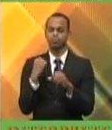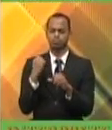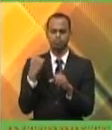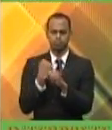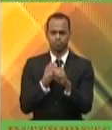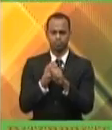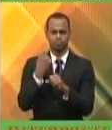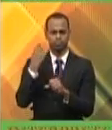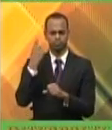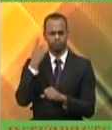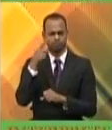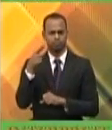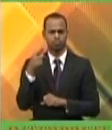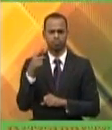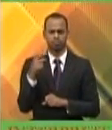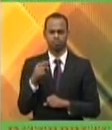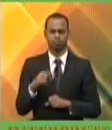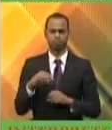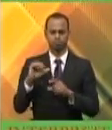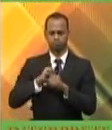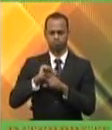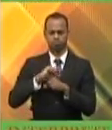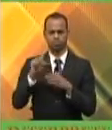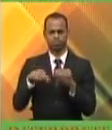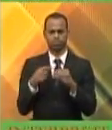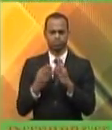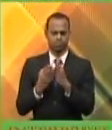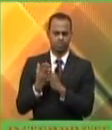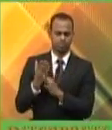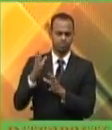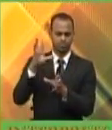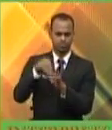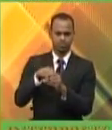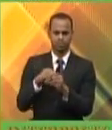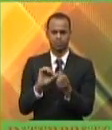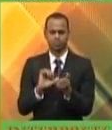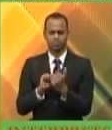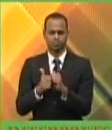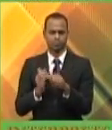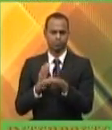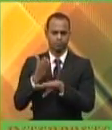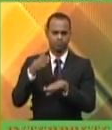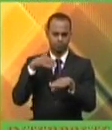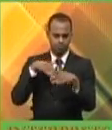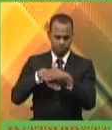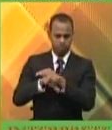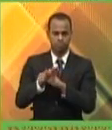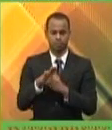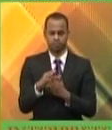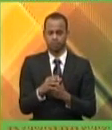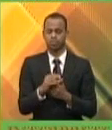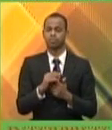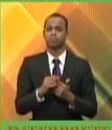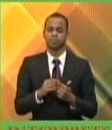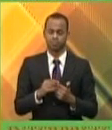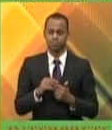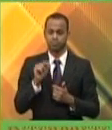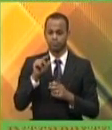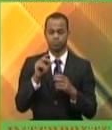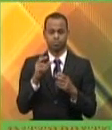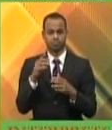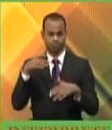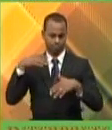para hablar sobre el tema de la accesibilidad que tanto hemos hablado aquí en tus programas el de la accesibilidad